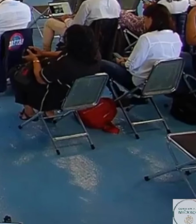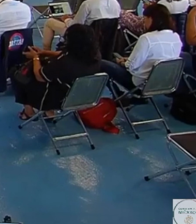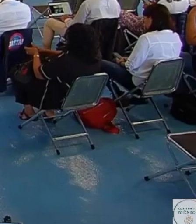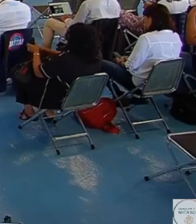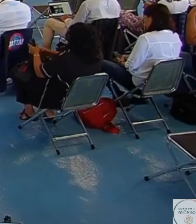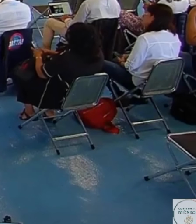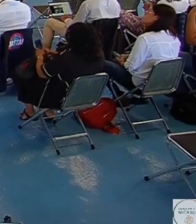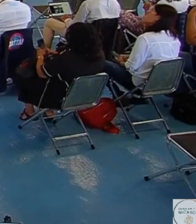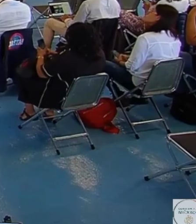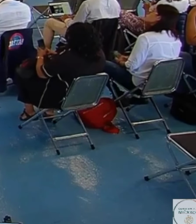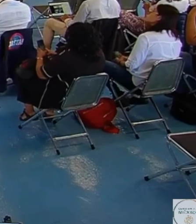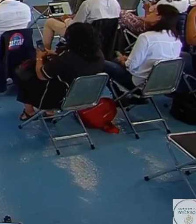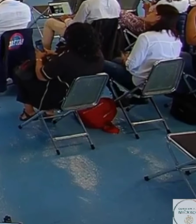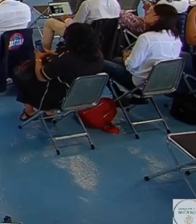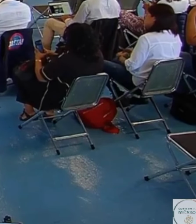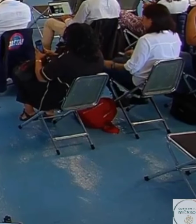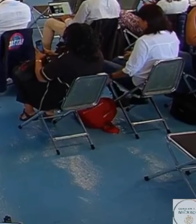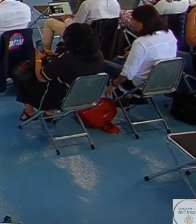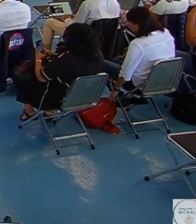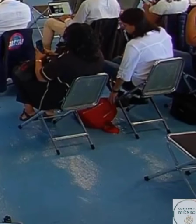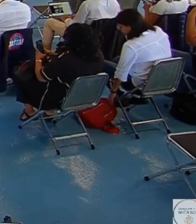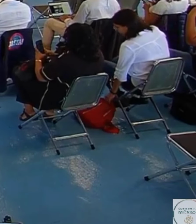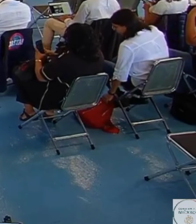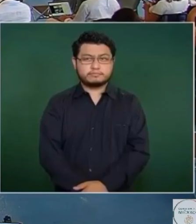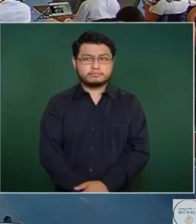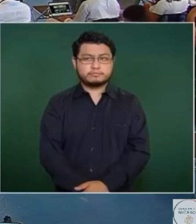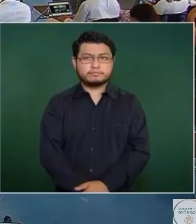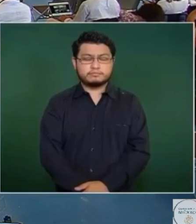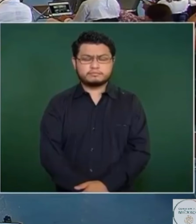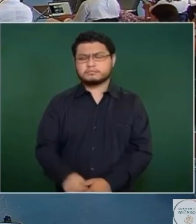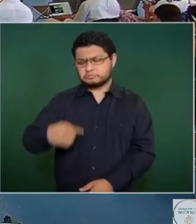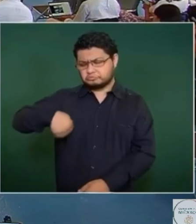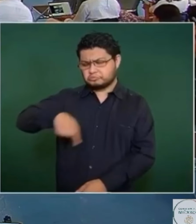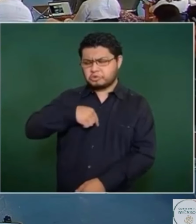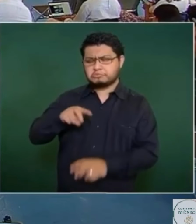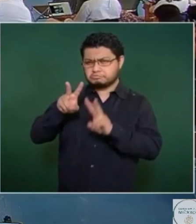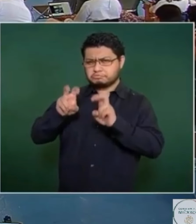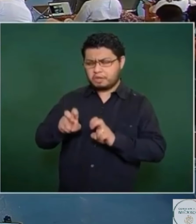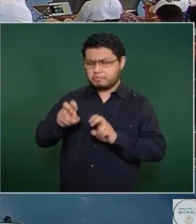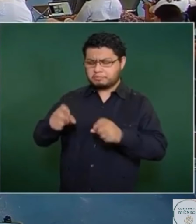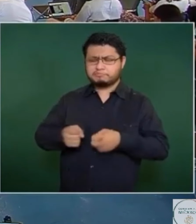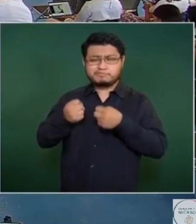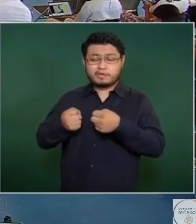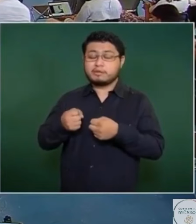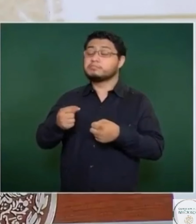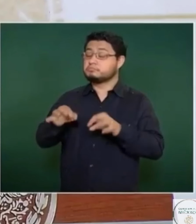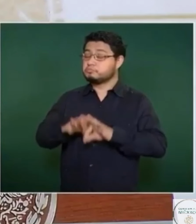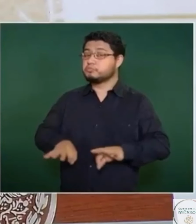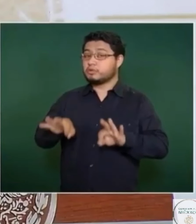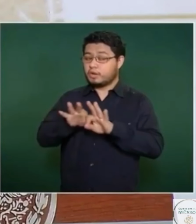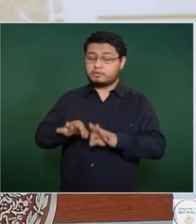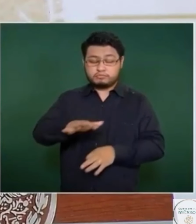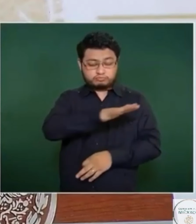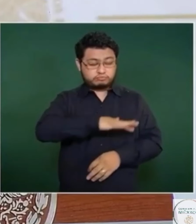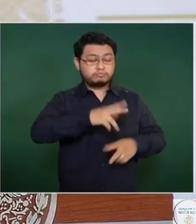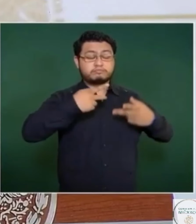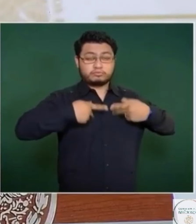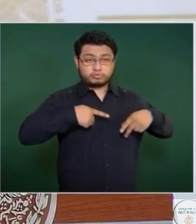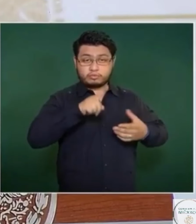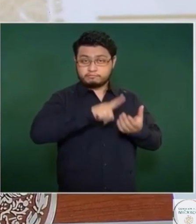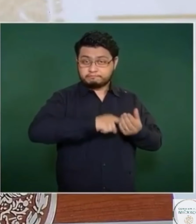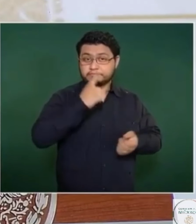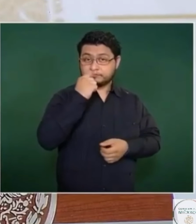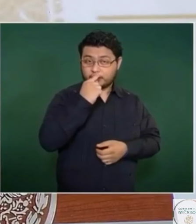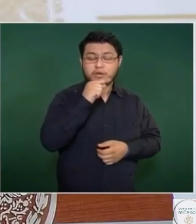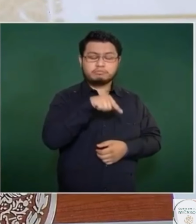Siguiente. Para nosotros lo más importante en el tema de seguridad es nuestro capital humano, que es nuestra policía estatal,